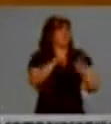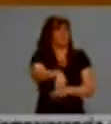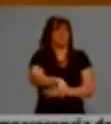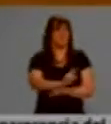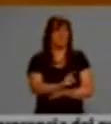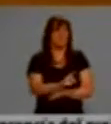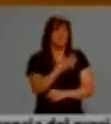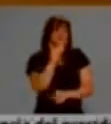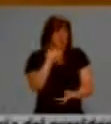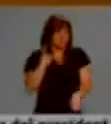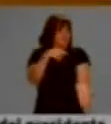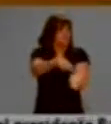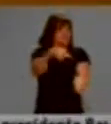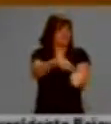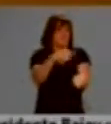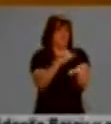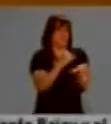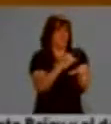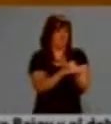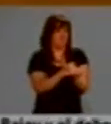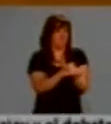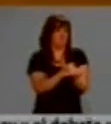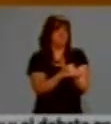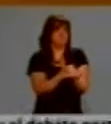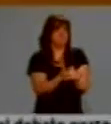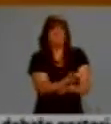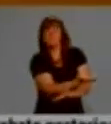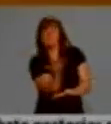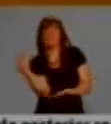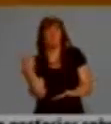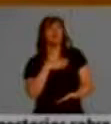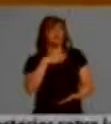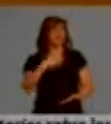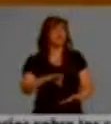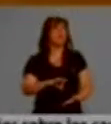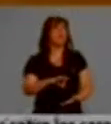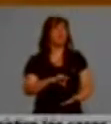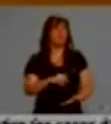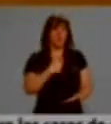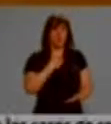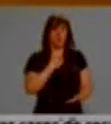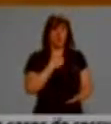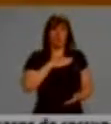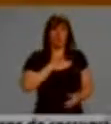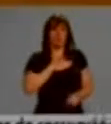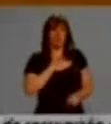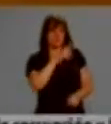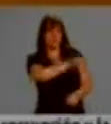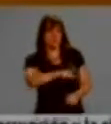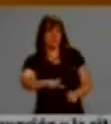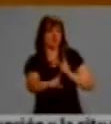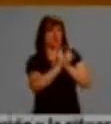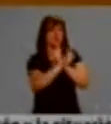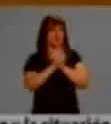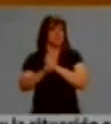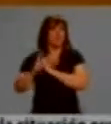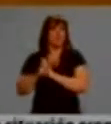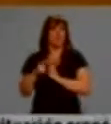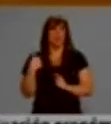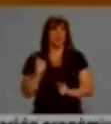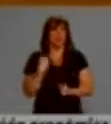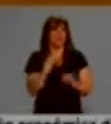no exigiéramos pruebas, señorías, cualquiera podría deshacerse de todos sus adversarios muy